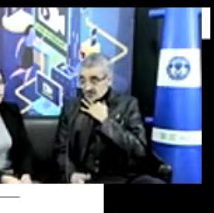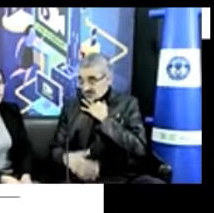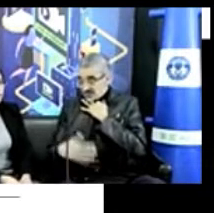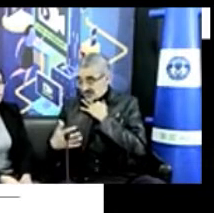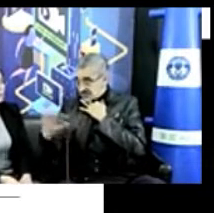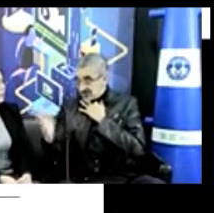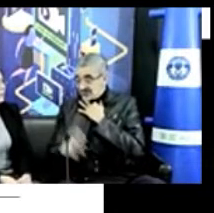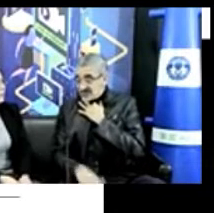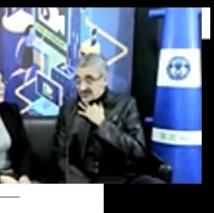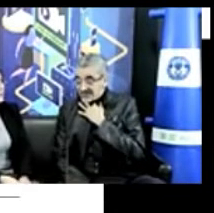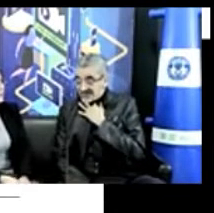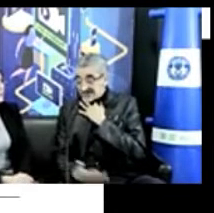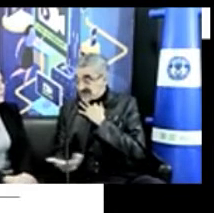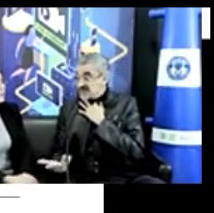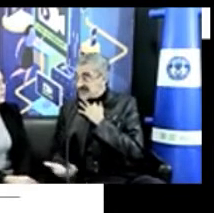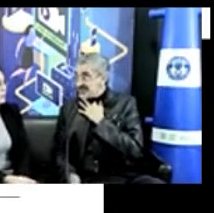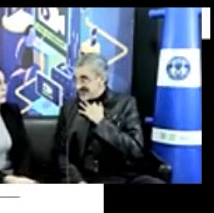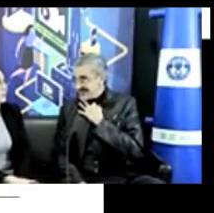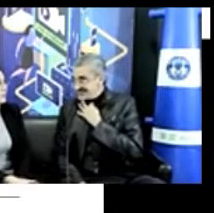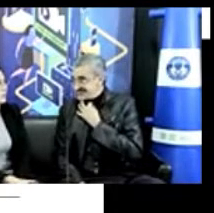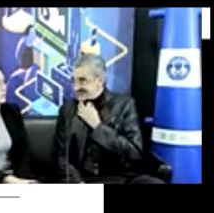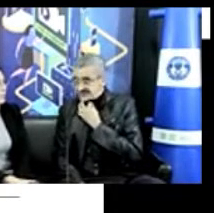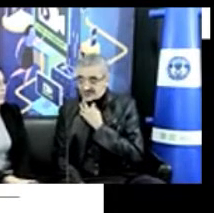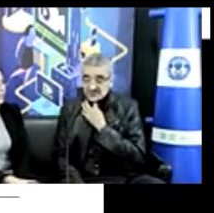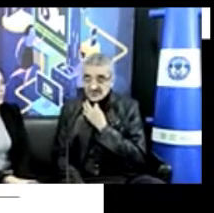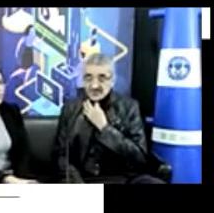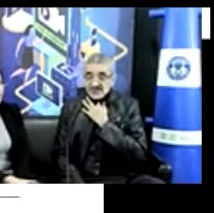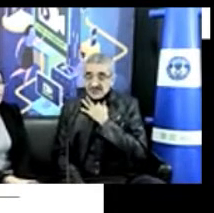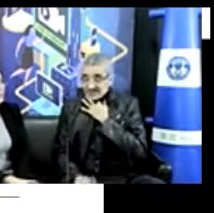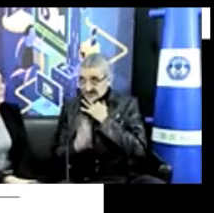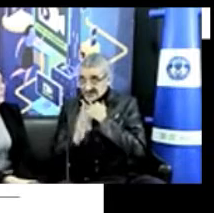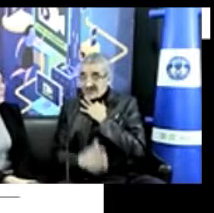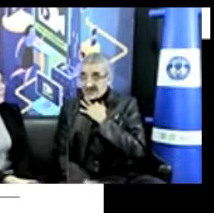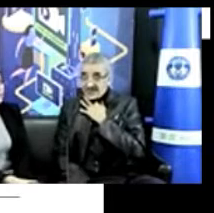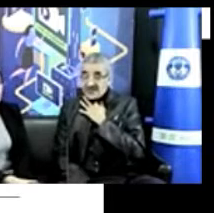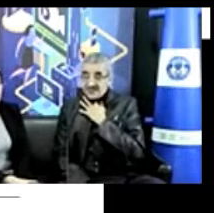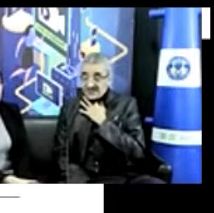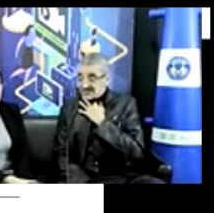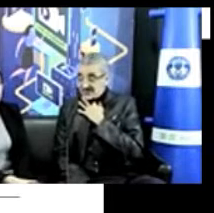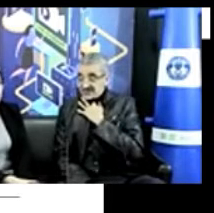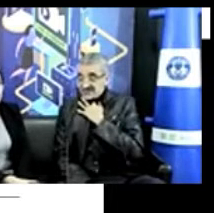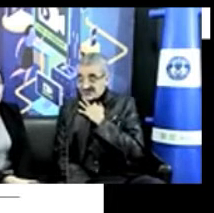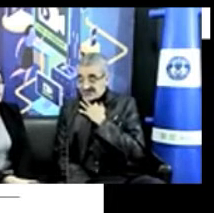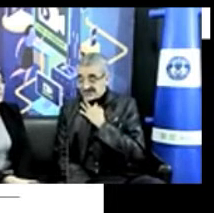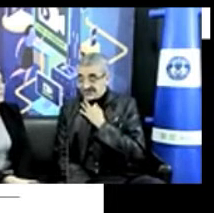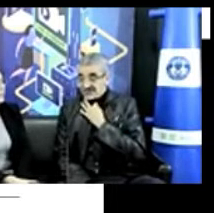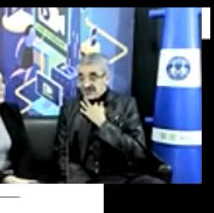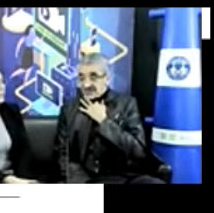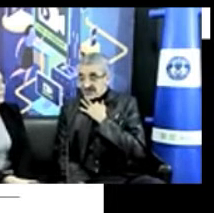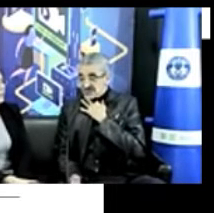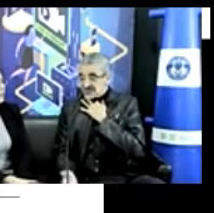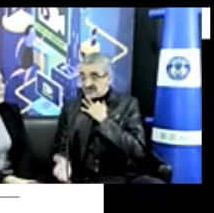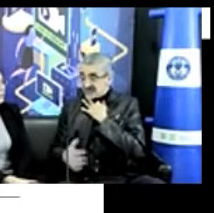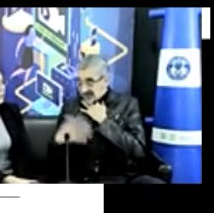o a un abuso o a una dependencia sin darte cuenta. Sí. Y es aquí la valía de estas intervenciones